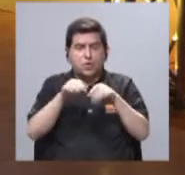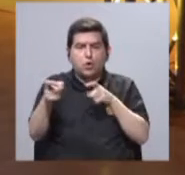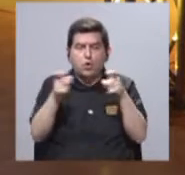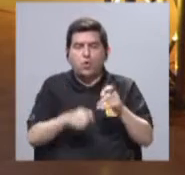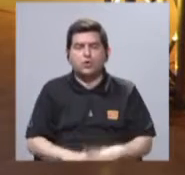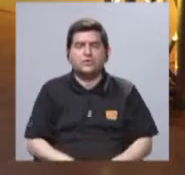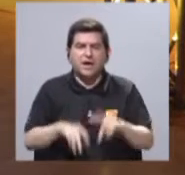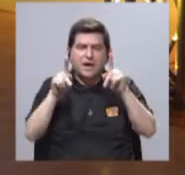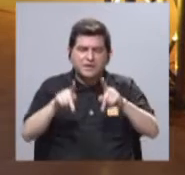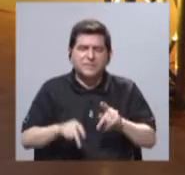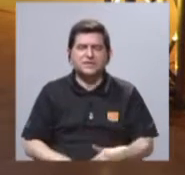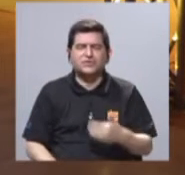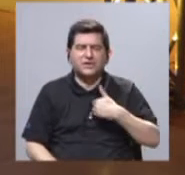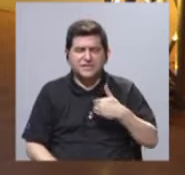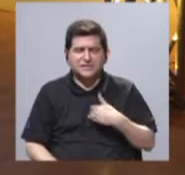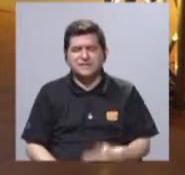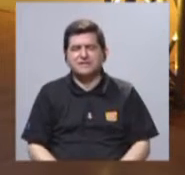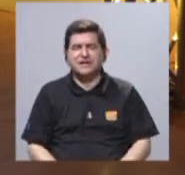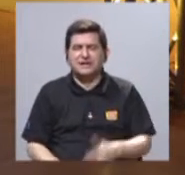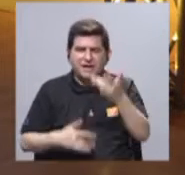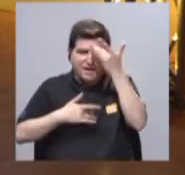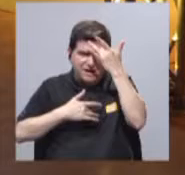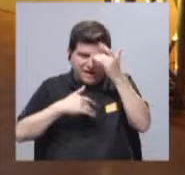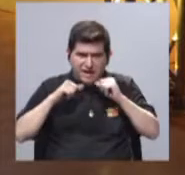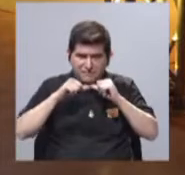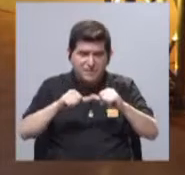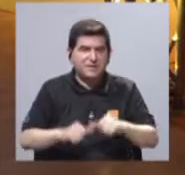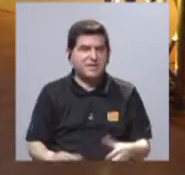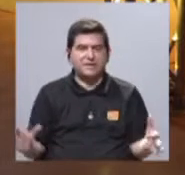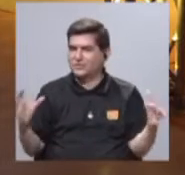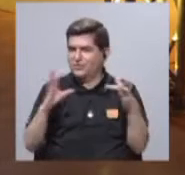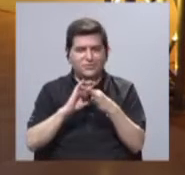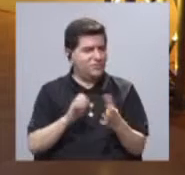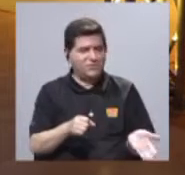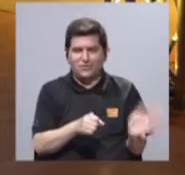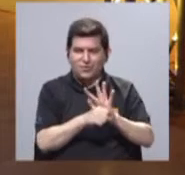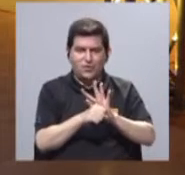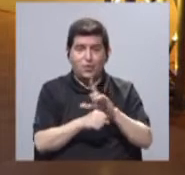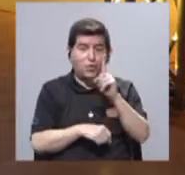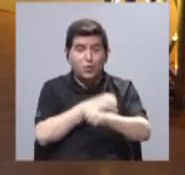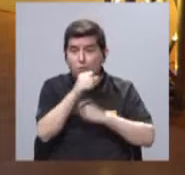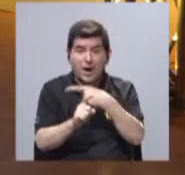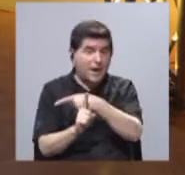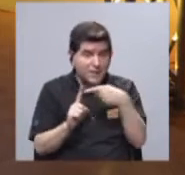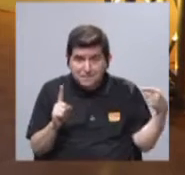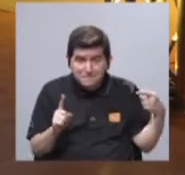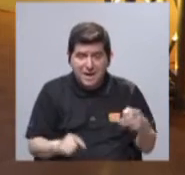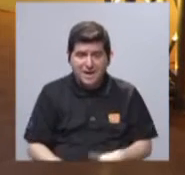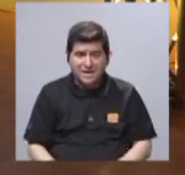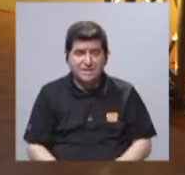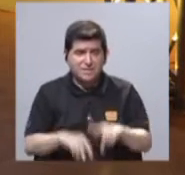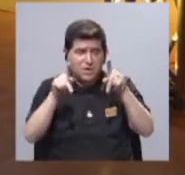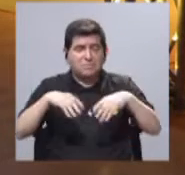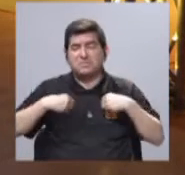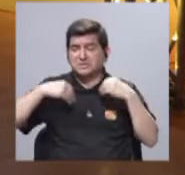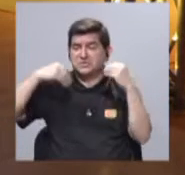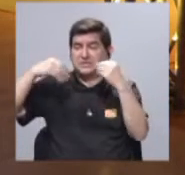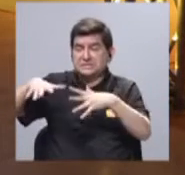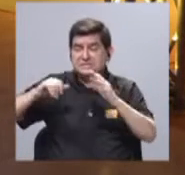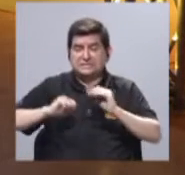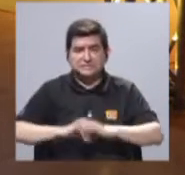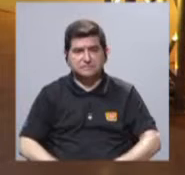es el control de los crónicos de los descompensados de los de los no kobe que llevamos un año y medio con con esta gente muy